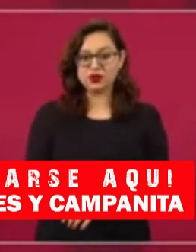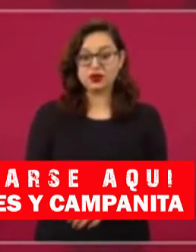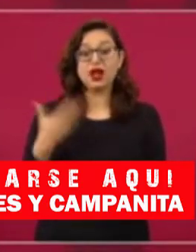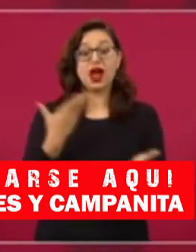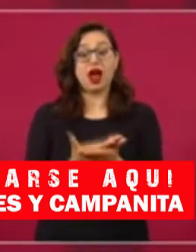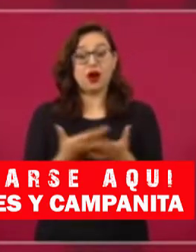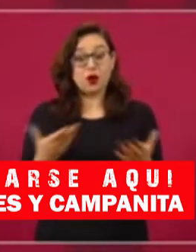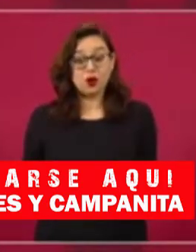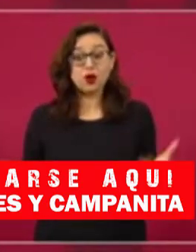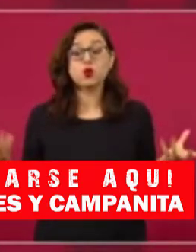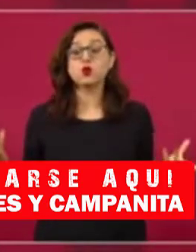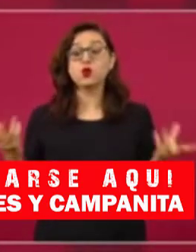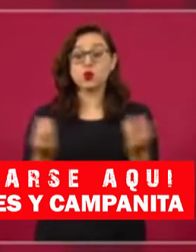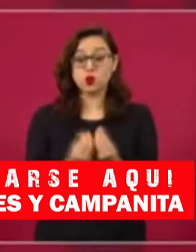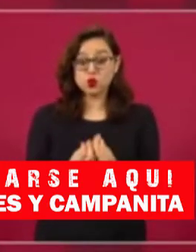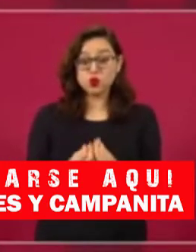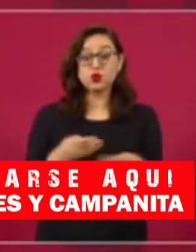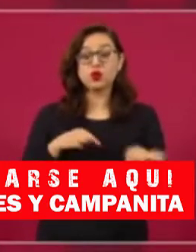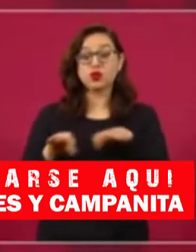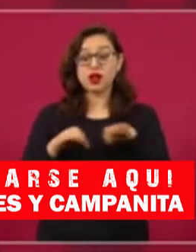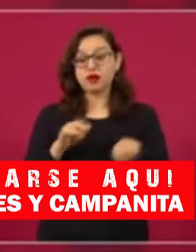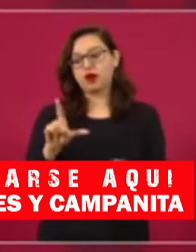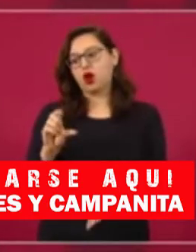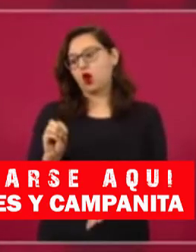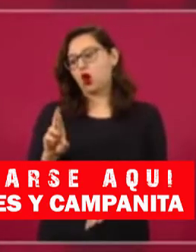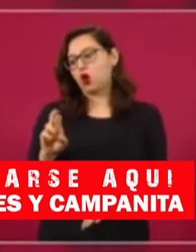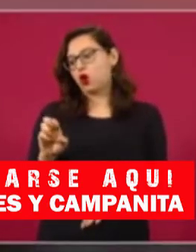a Loret de Mola, ¿no? Pues.